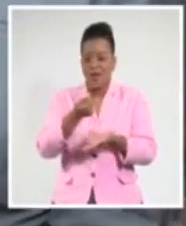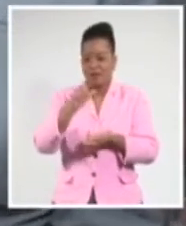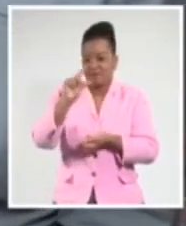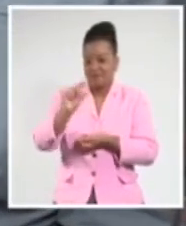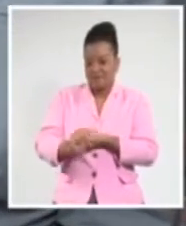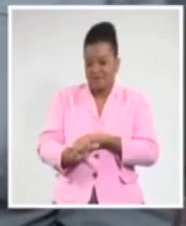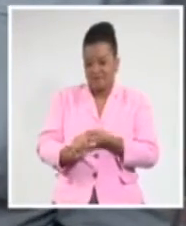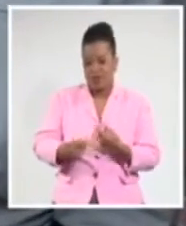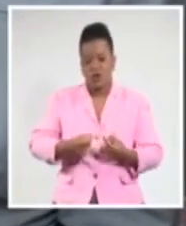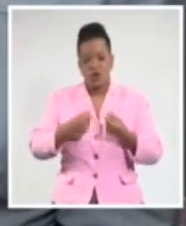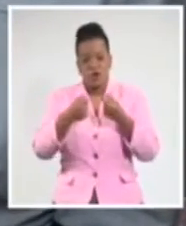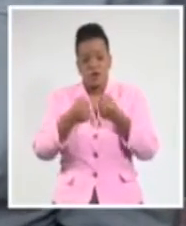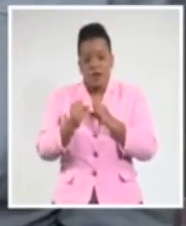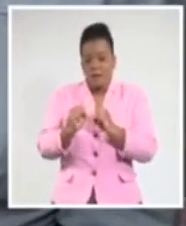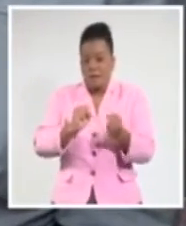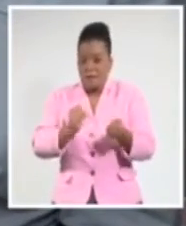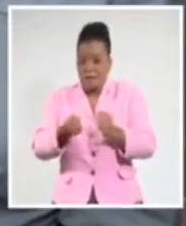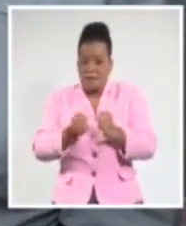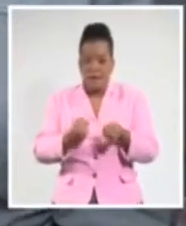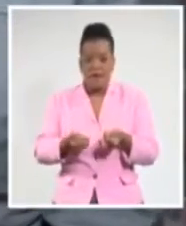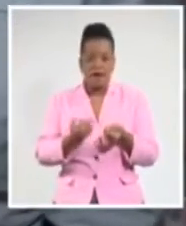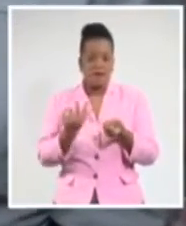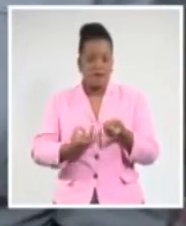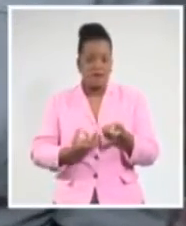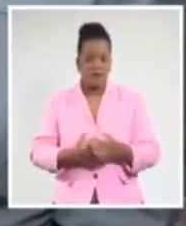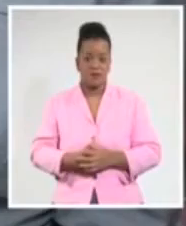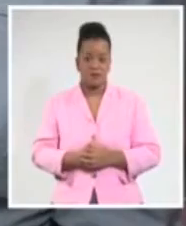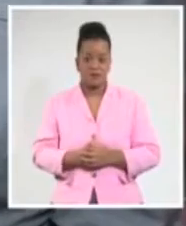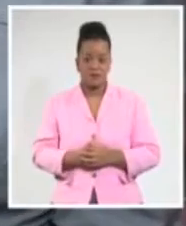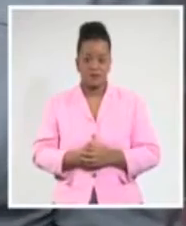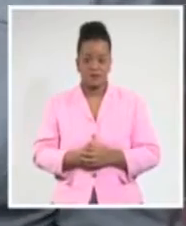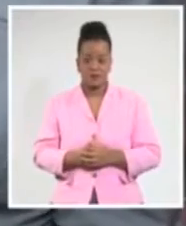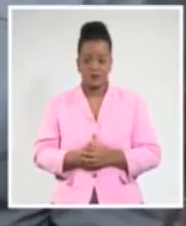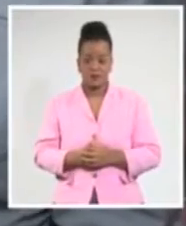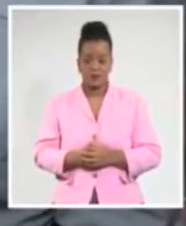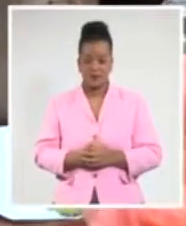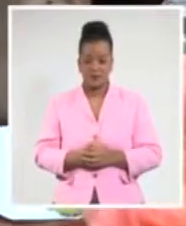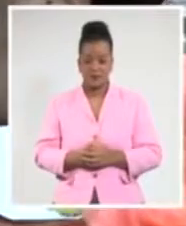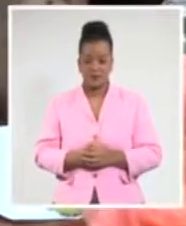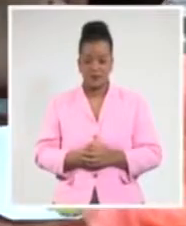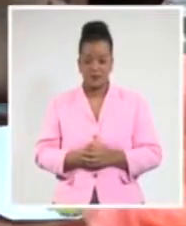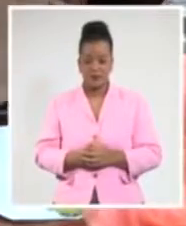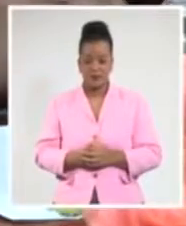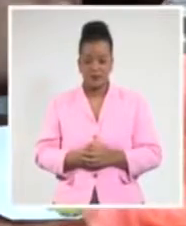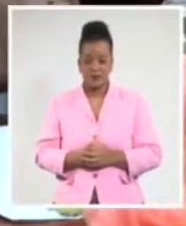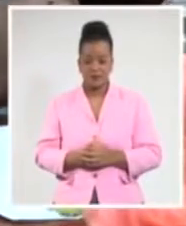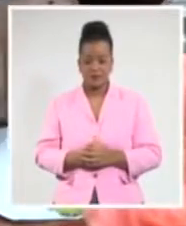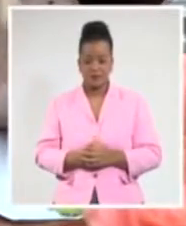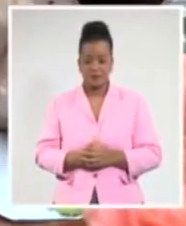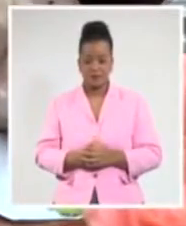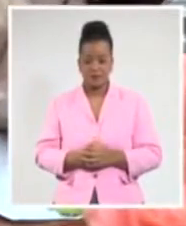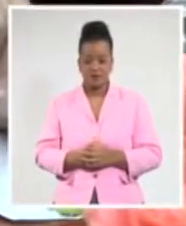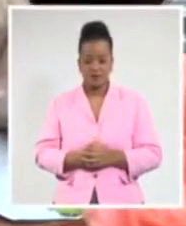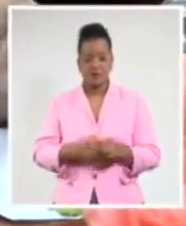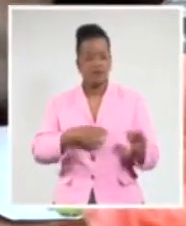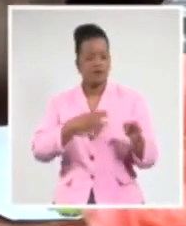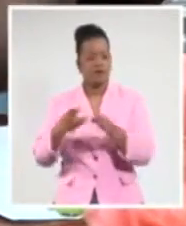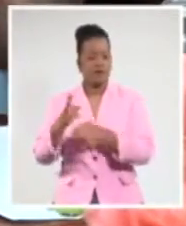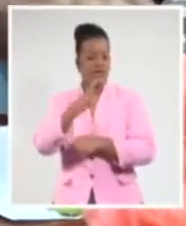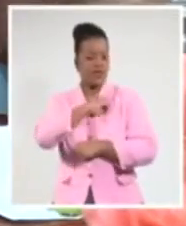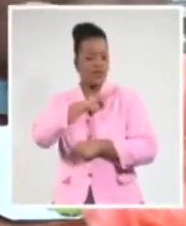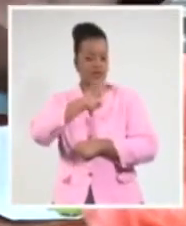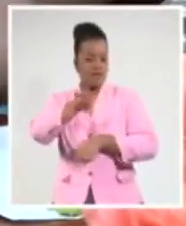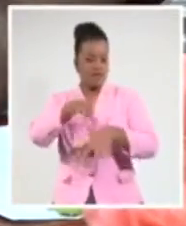a su economía doméstica, un producto cada vez con mejor precio, que le sea asequible? Por su parte, directivos de la empresa